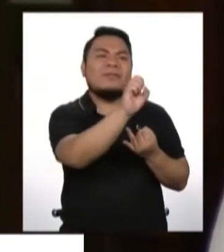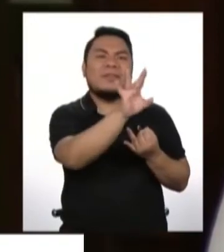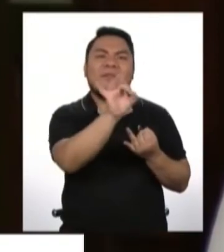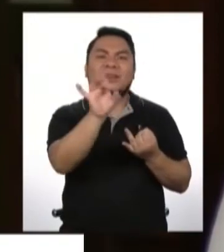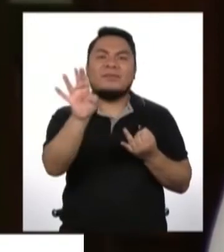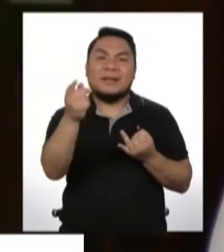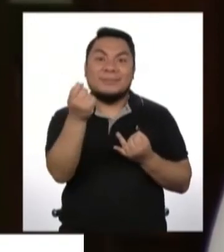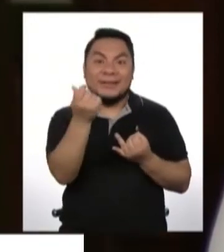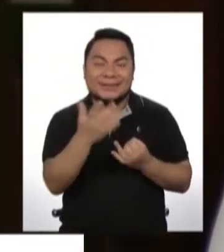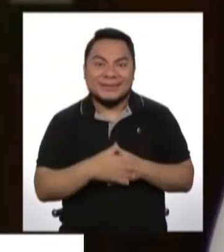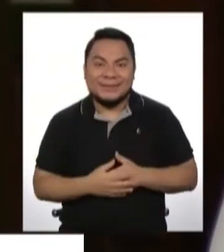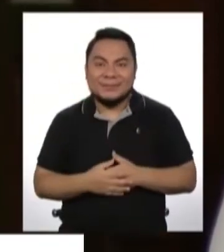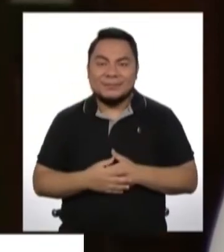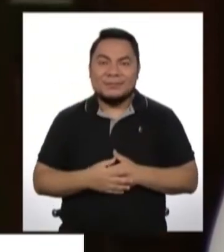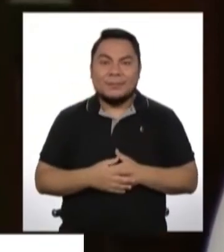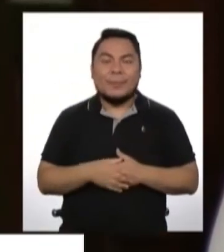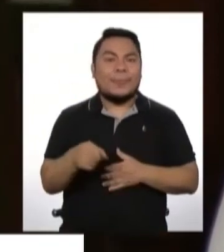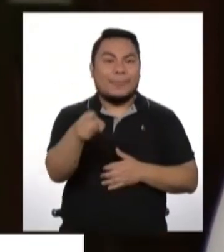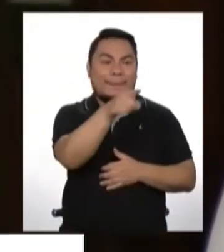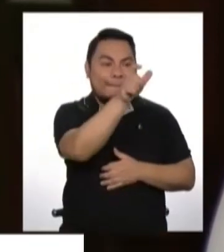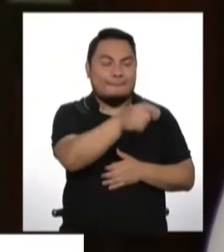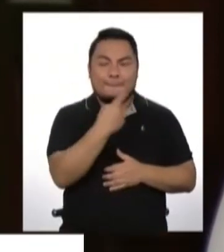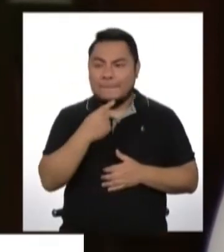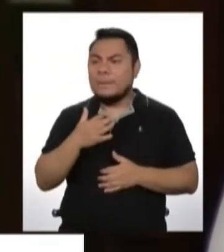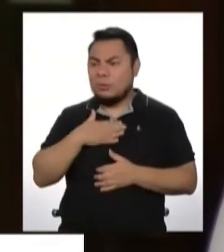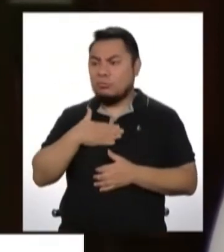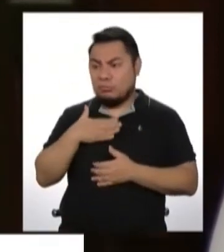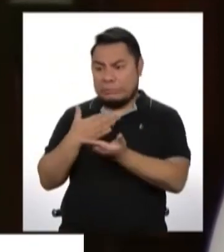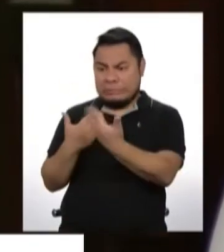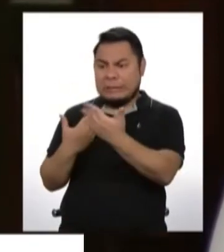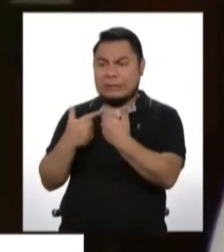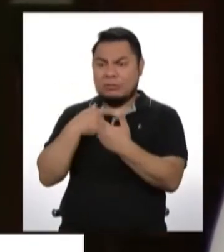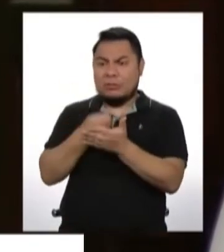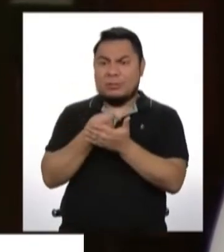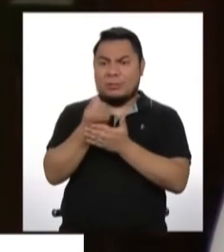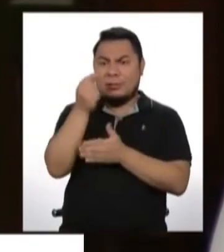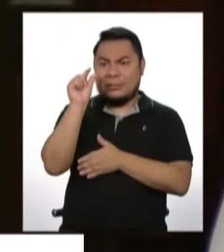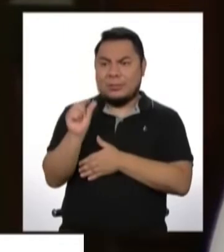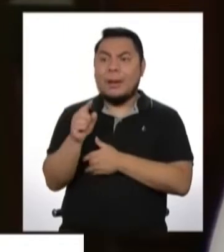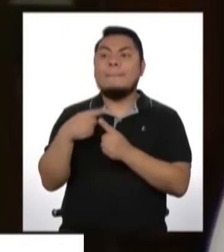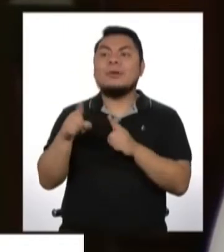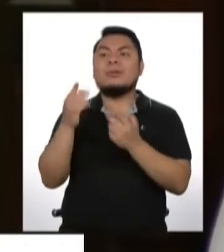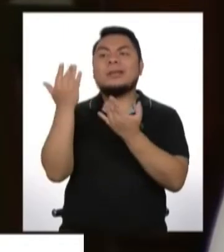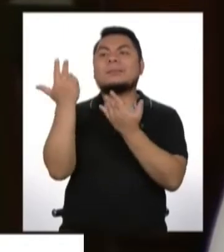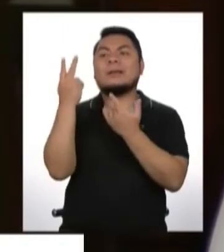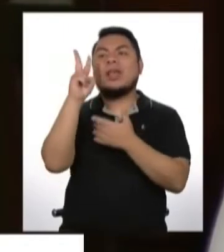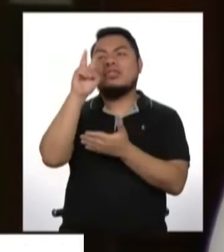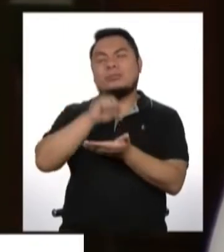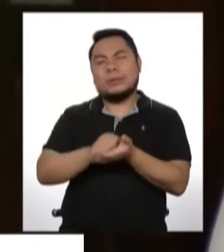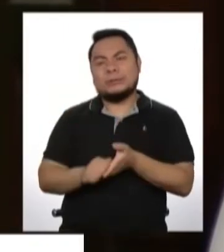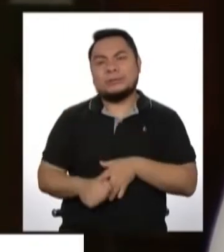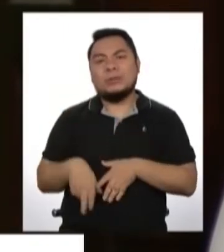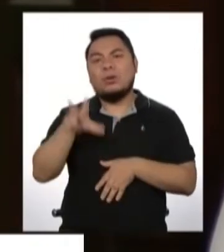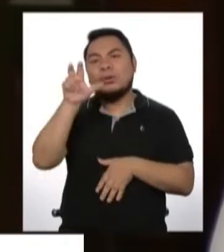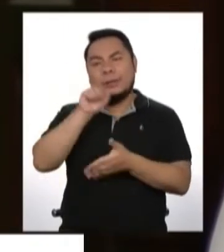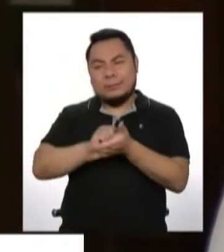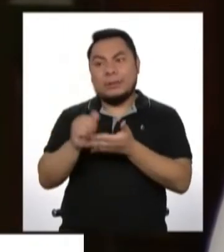Y a veces nos dicen, bueno, yo te puedo conseguir este producto barato, pero tienes que esperar dos meses o tres